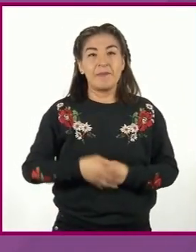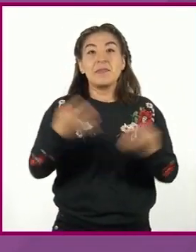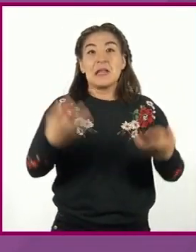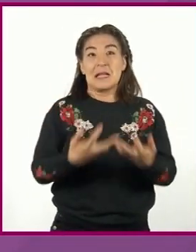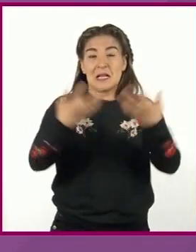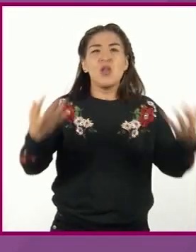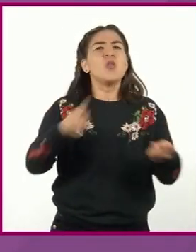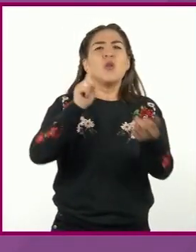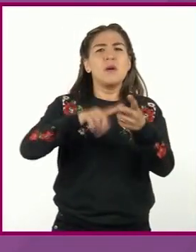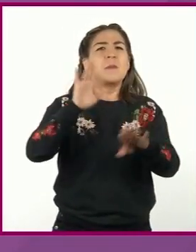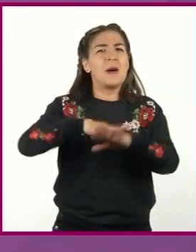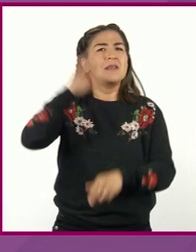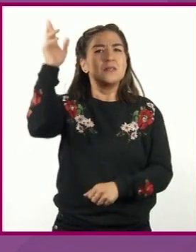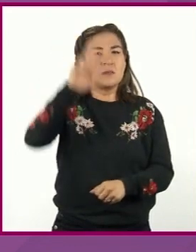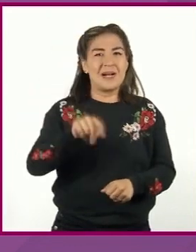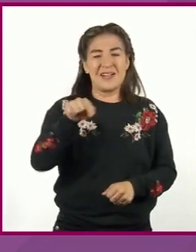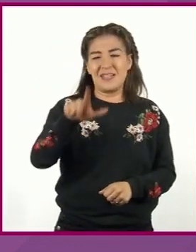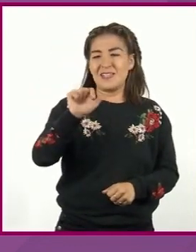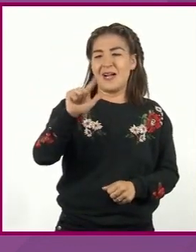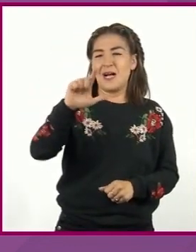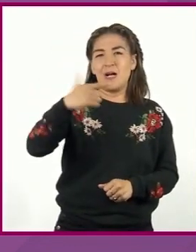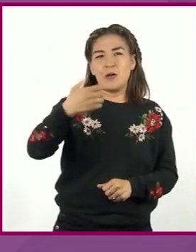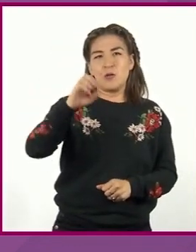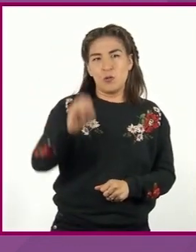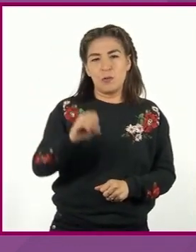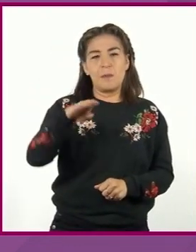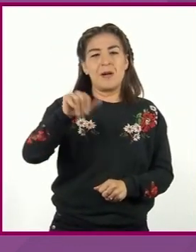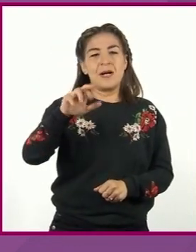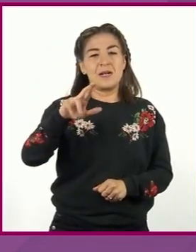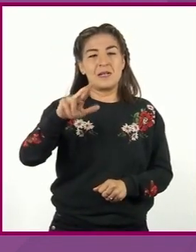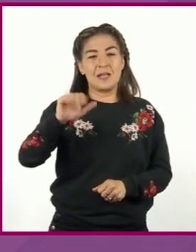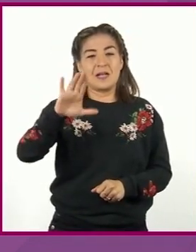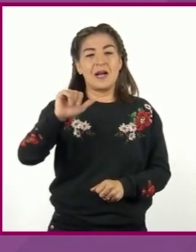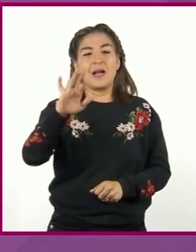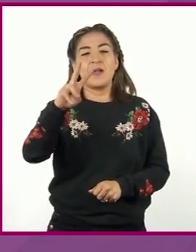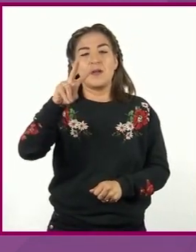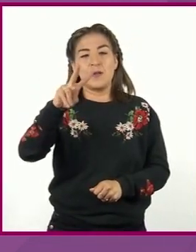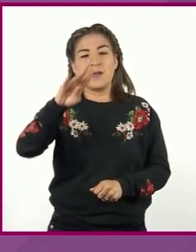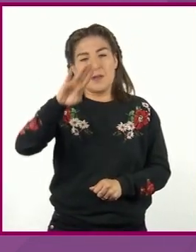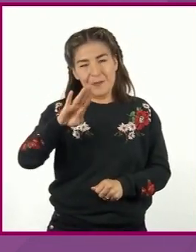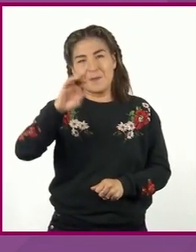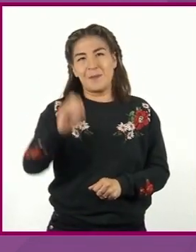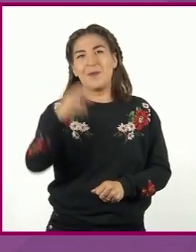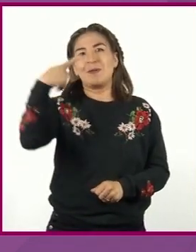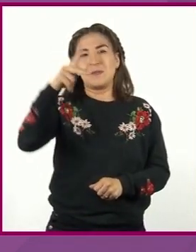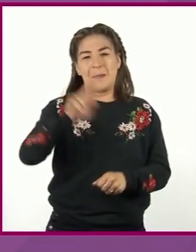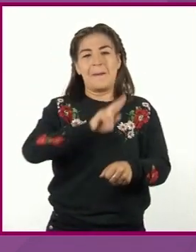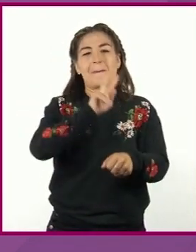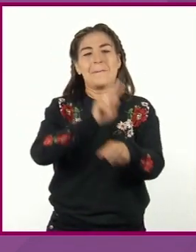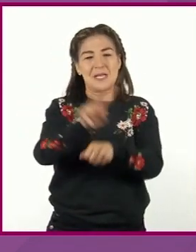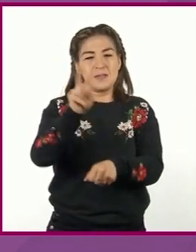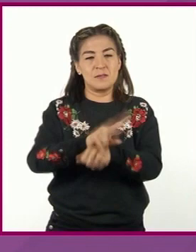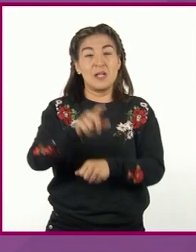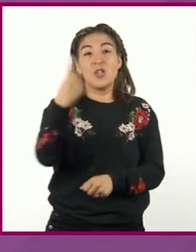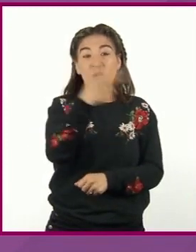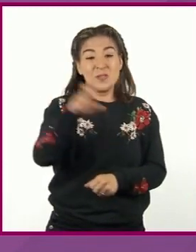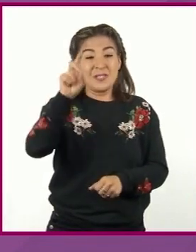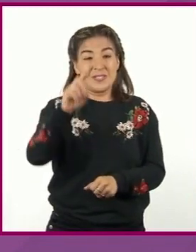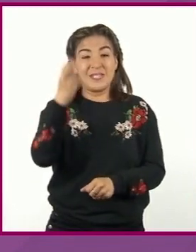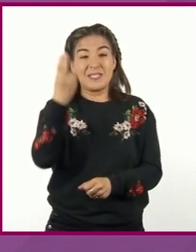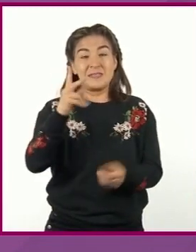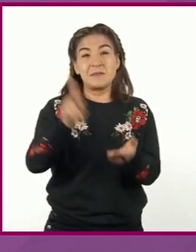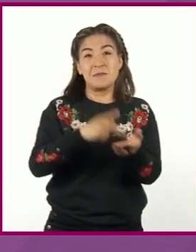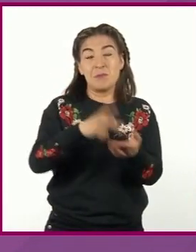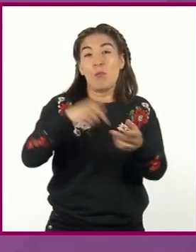más rayos es el lago Maracaibo, en Venezuela, pues este fenómeno ocurre en promedio 233 veces por